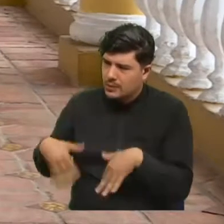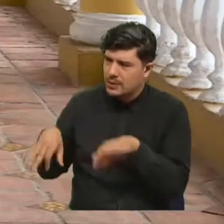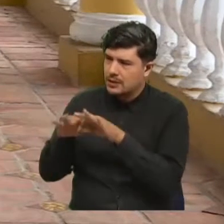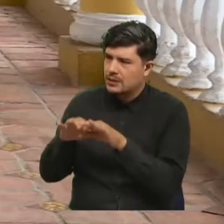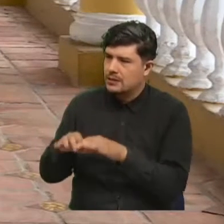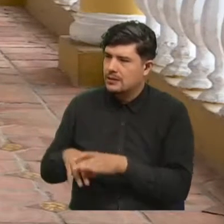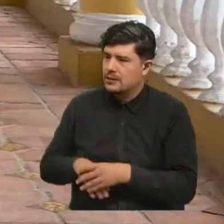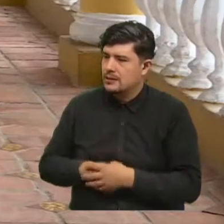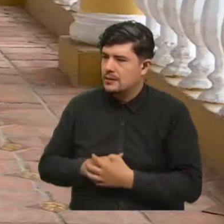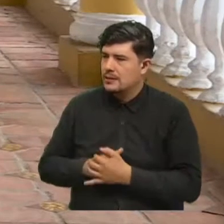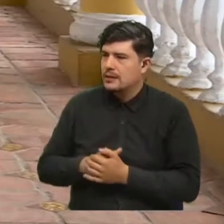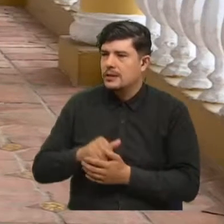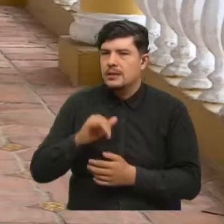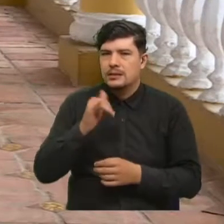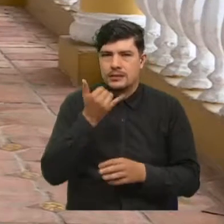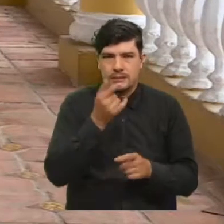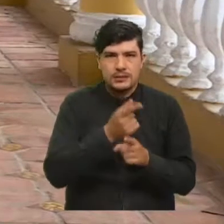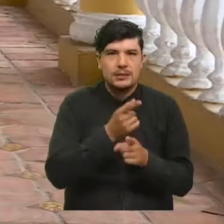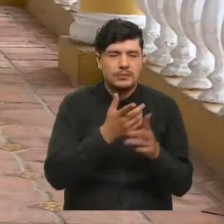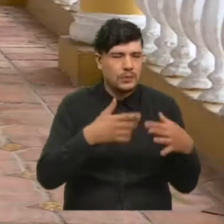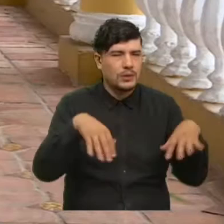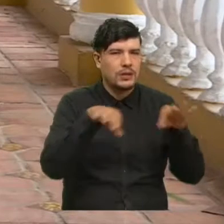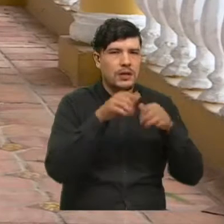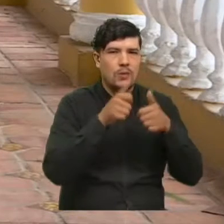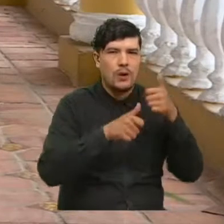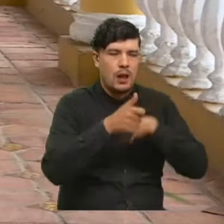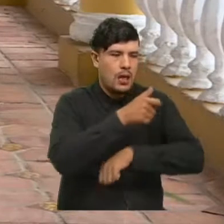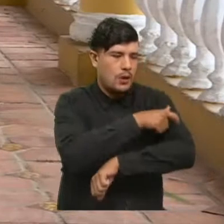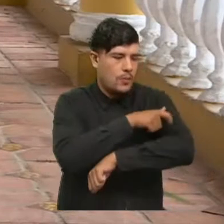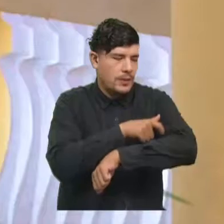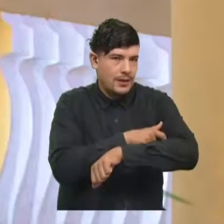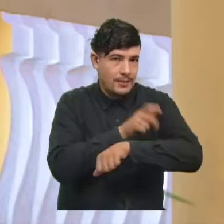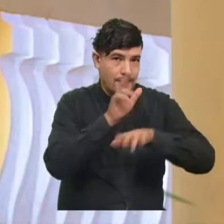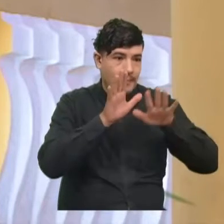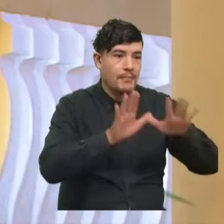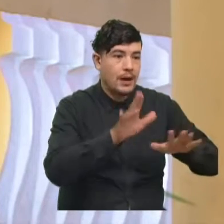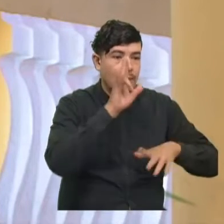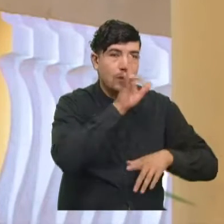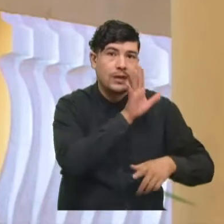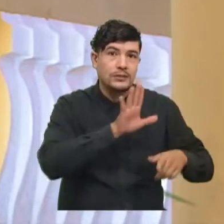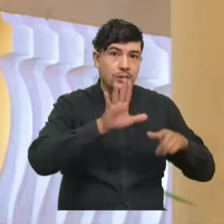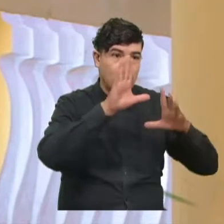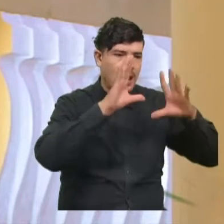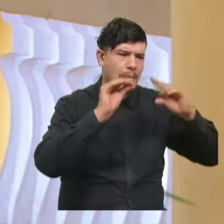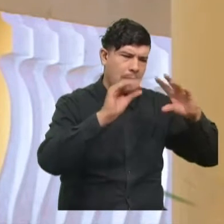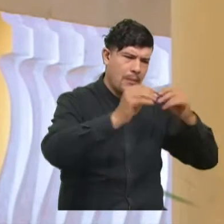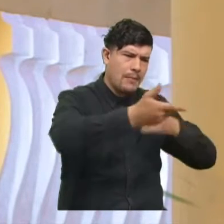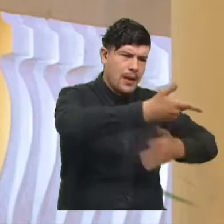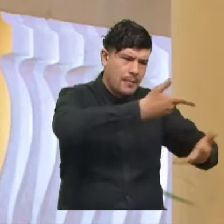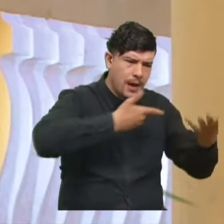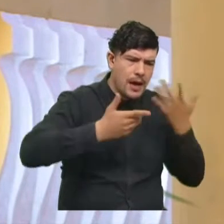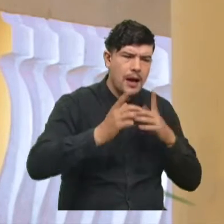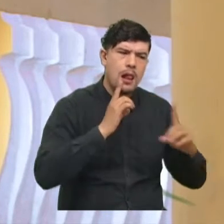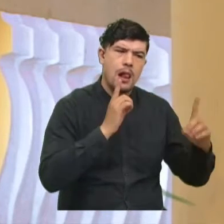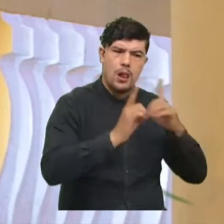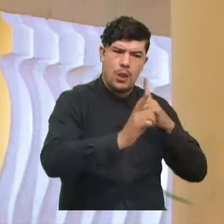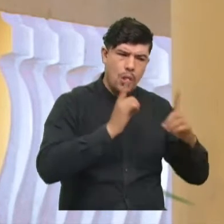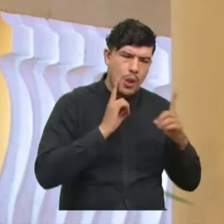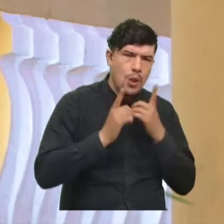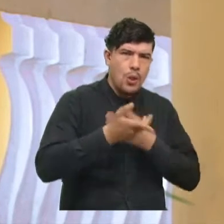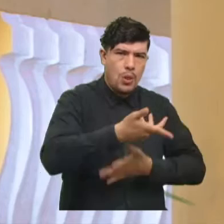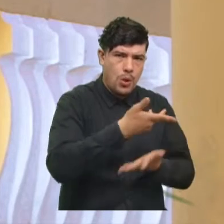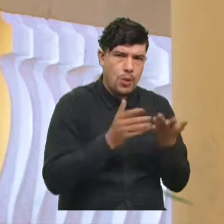si lo más importante es que el comité nacional de paro continúe con los diálogos así como nosotros los hemos establecido de